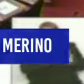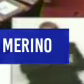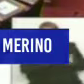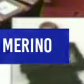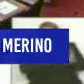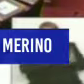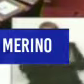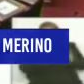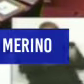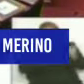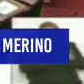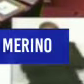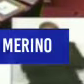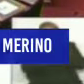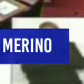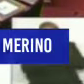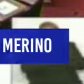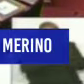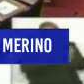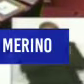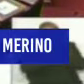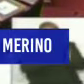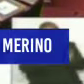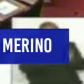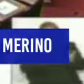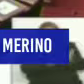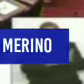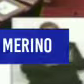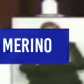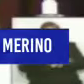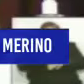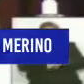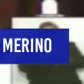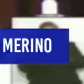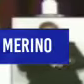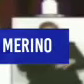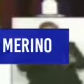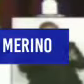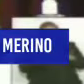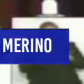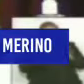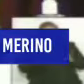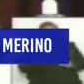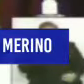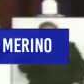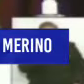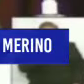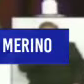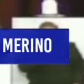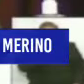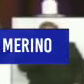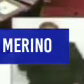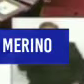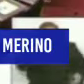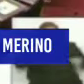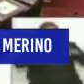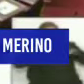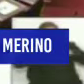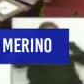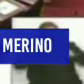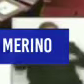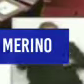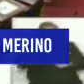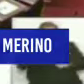Vamos a terminar, por favor. La admisión a debate de la moción de censura al presidente del Congreso, Manuel Merino de Lama, no ha sido aprobada.